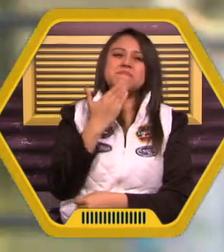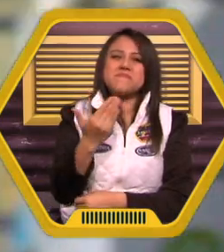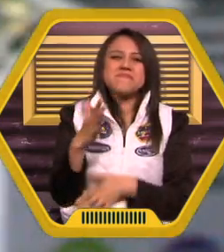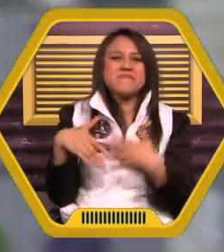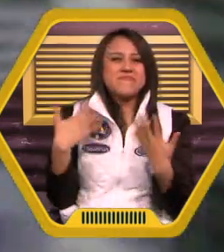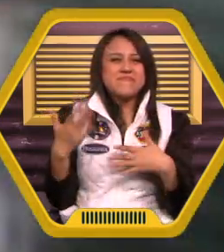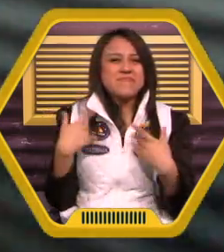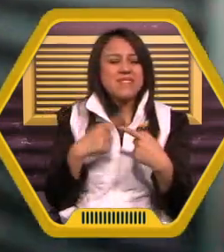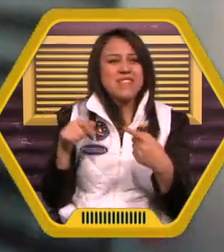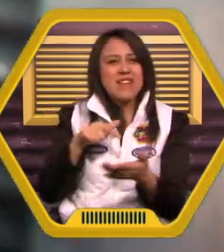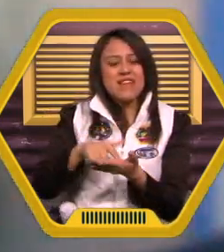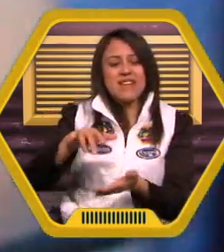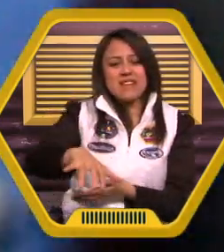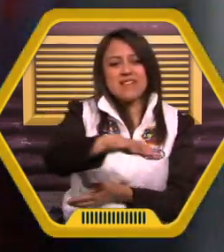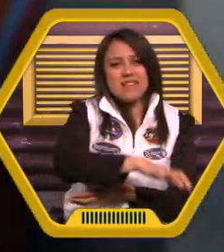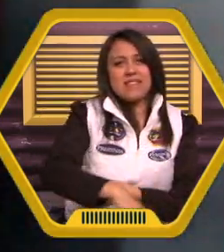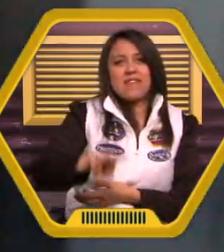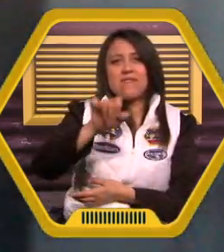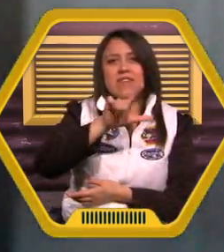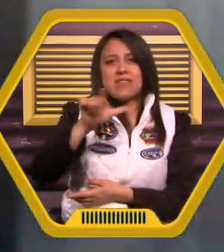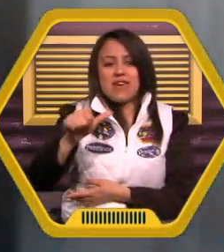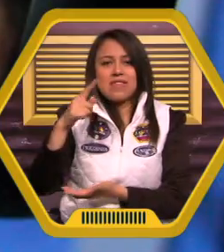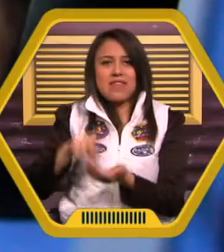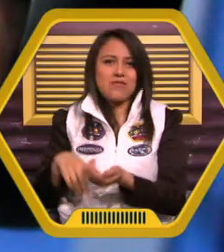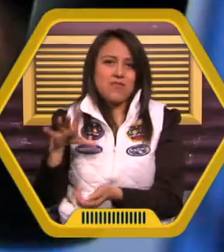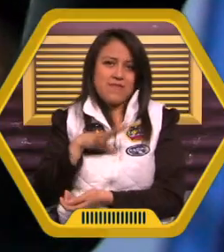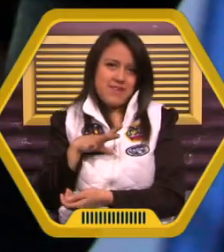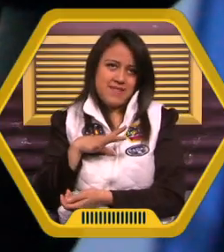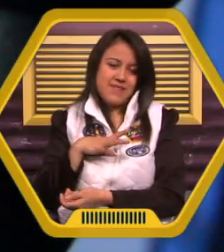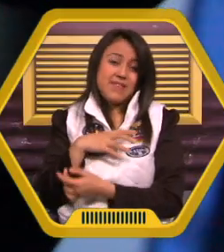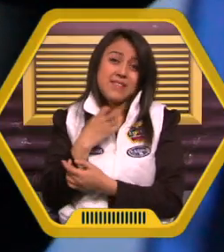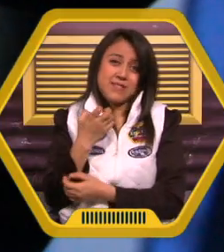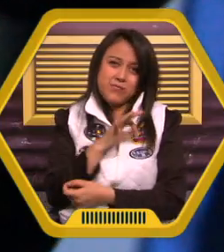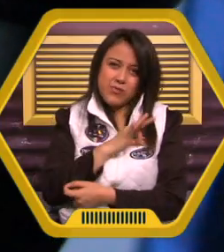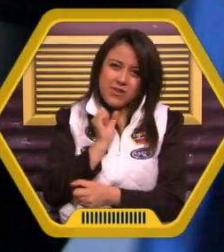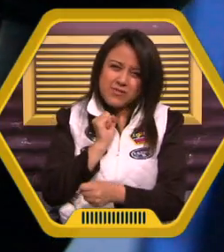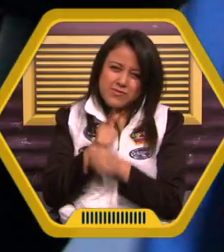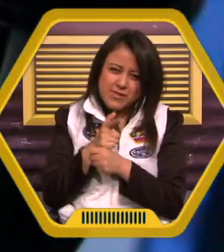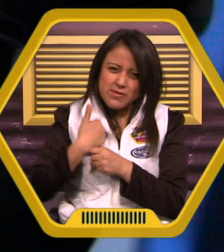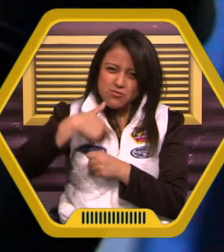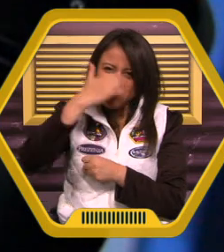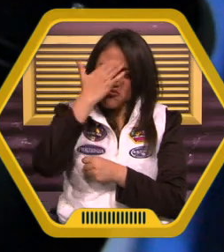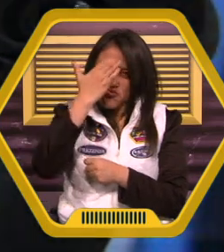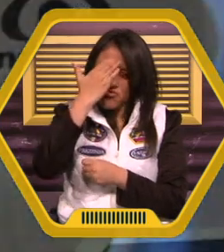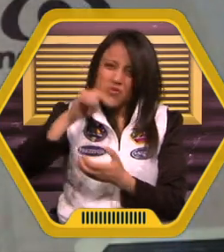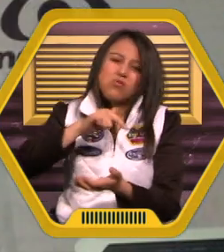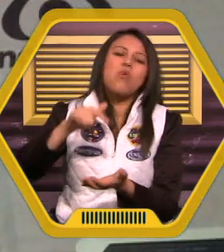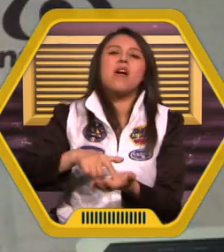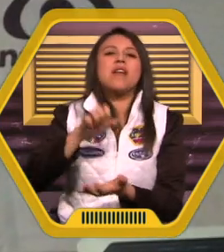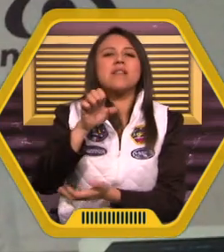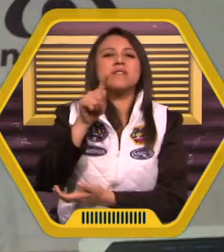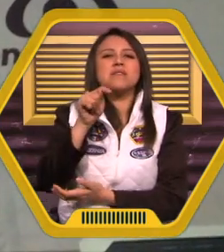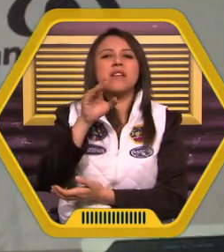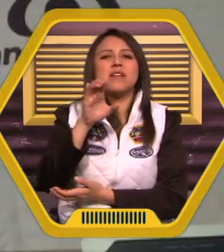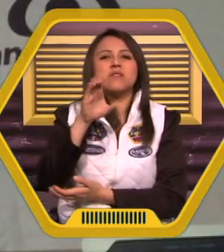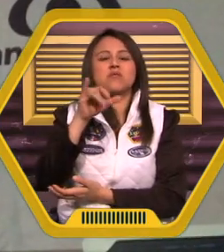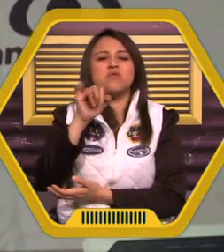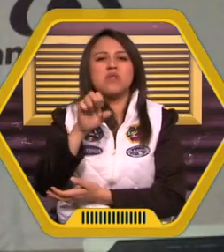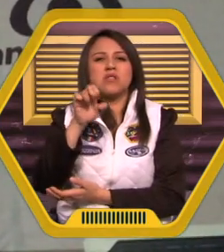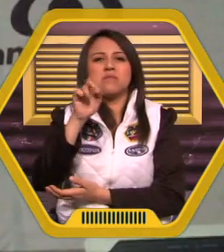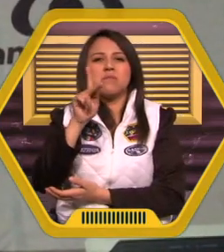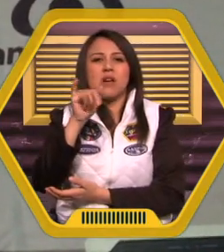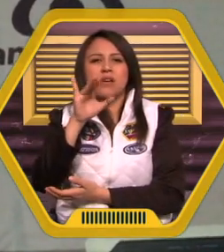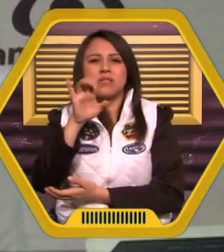divertido en todos los stands aquí de Villa Juguetón. Esto y más es lo que puedes encontrar en la estación espacial TV Azteca Villa